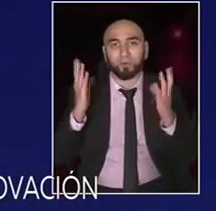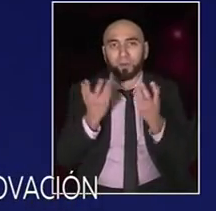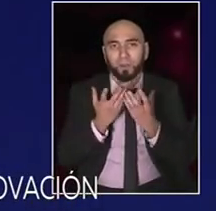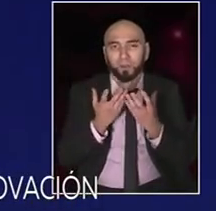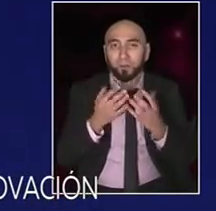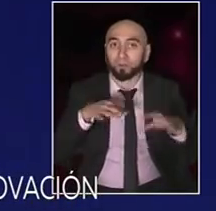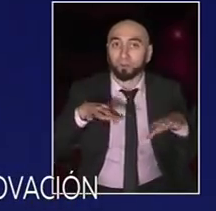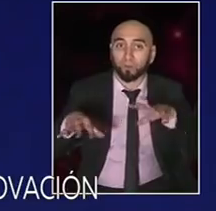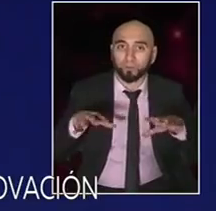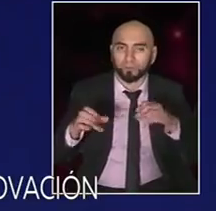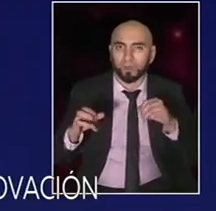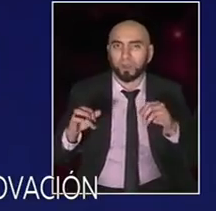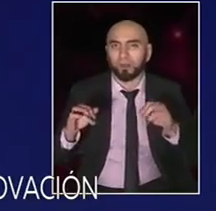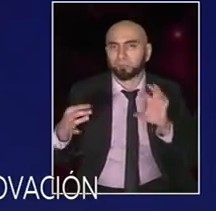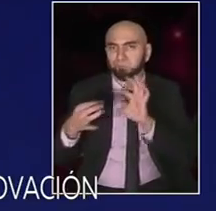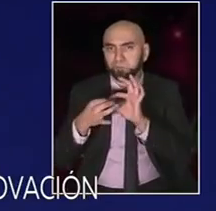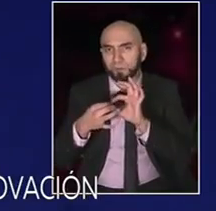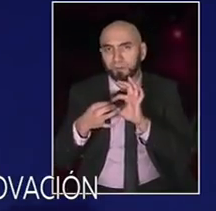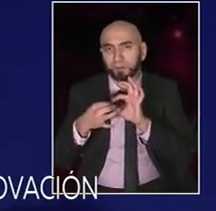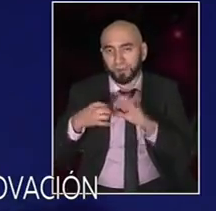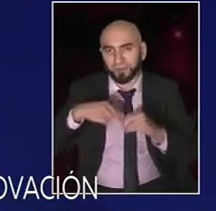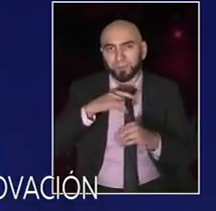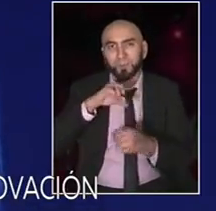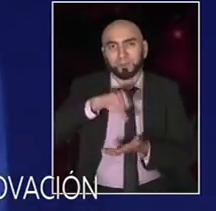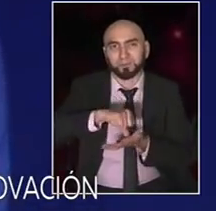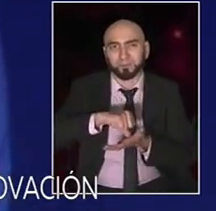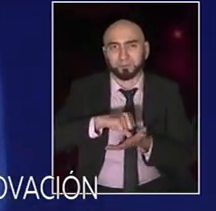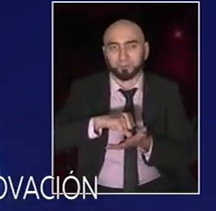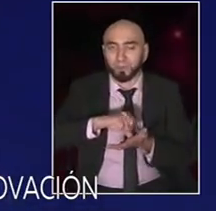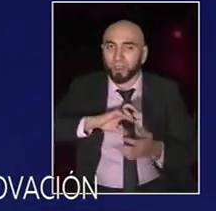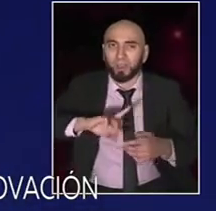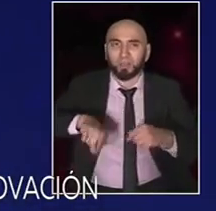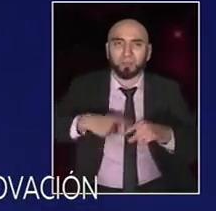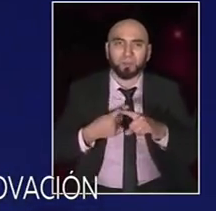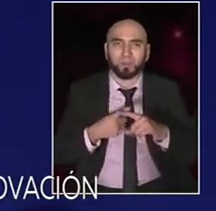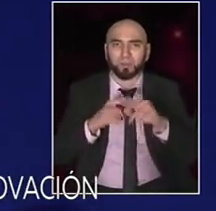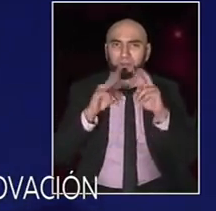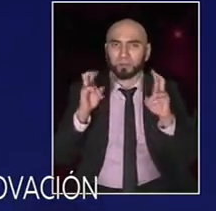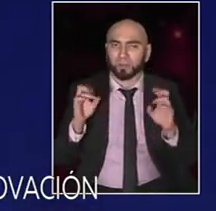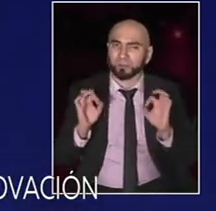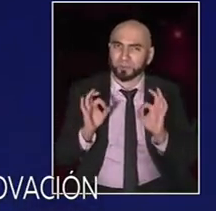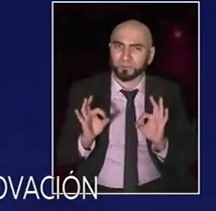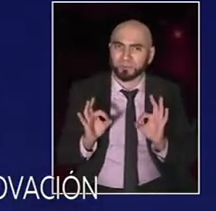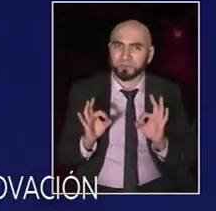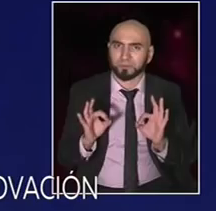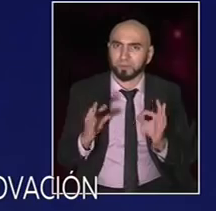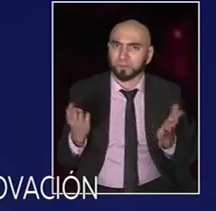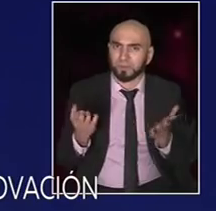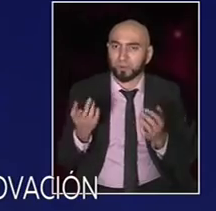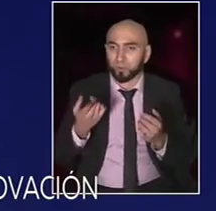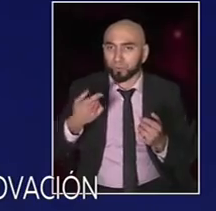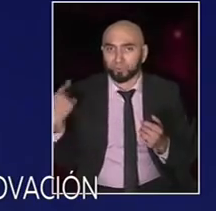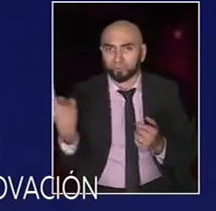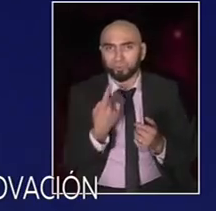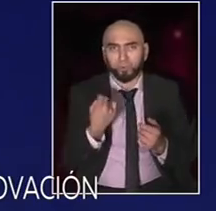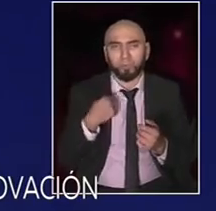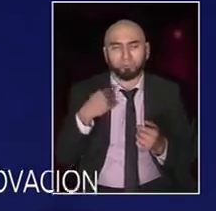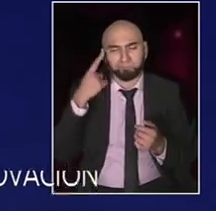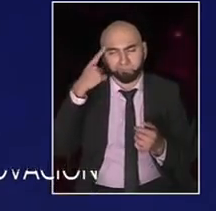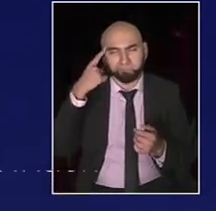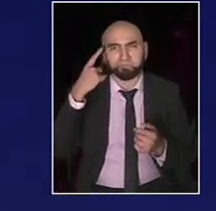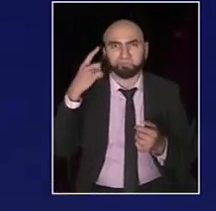nuestro territorio. Es además una ocasión muy especial, pues ocurre cuando reconocemos como sociedad que estamos en una